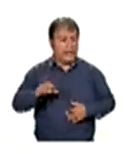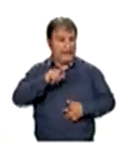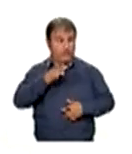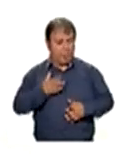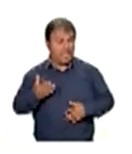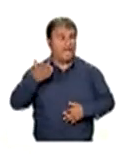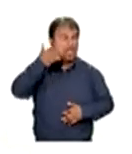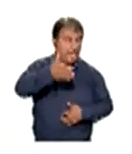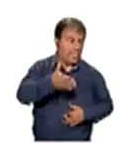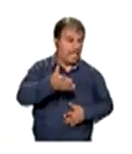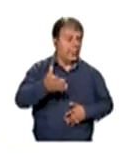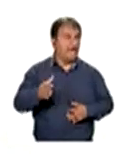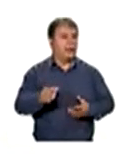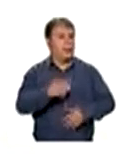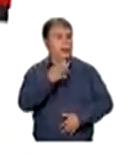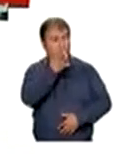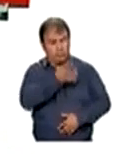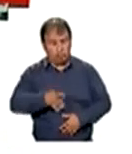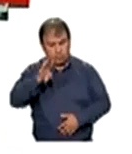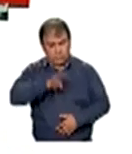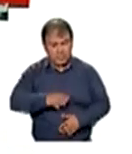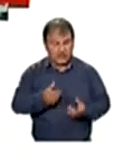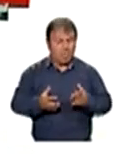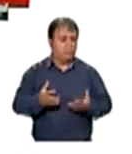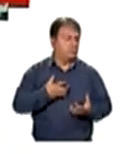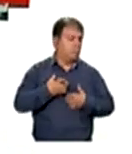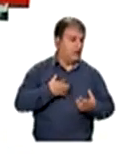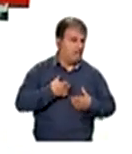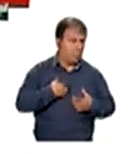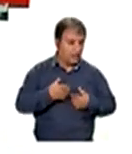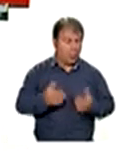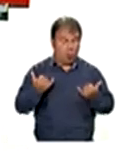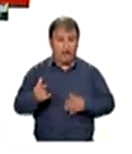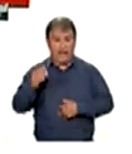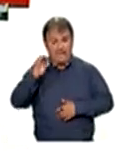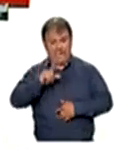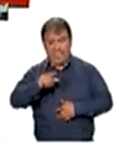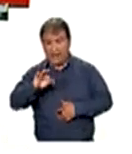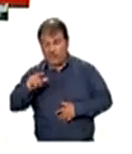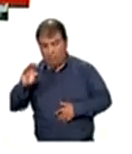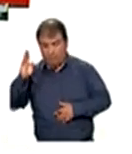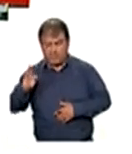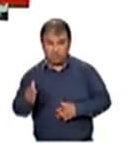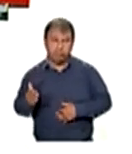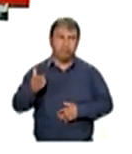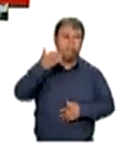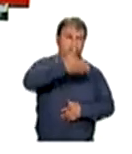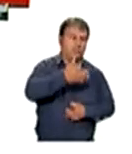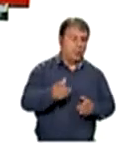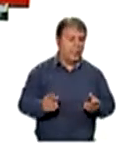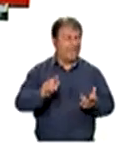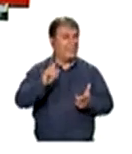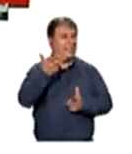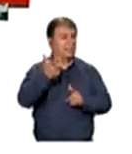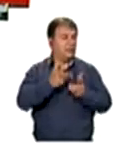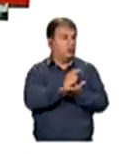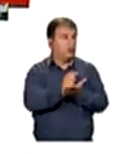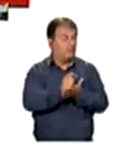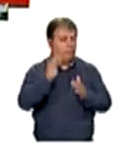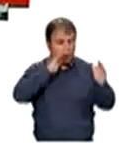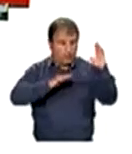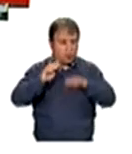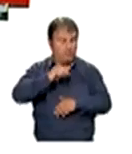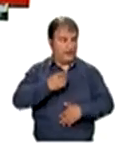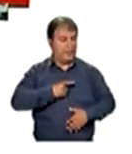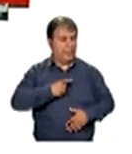un descargo. Guerrero se encuentra actualmente en Brasil. Tendría que hacer pues un largo viaje. Vamos a ver si esto es lo que hace. El tercer tuit dice, preocupación para Gareca.